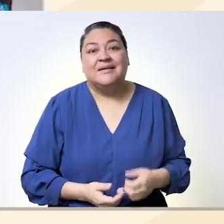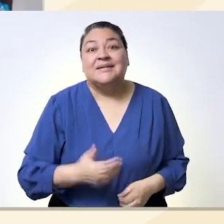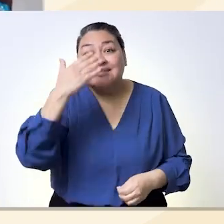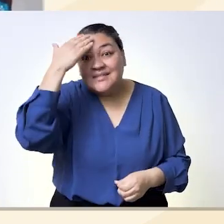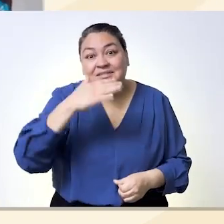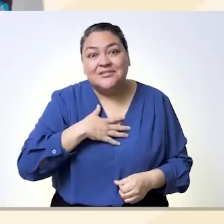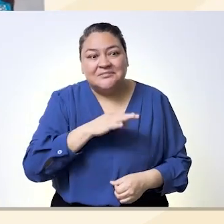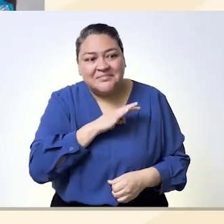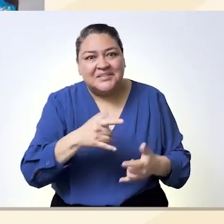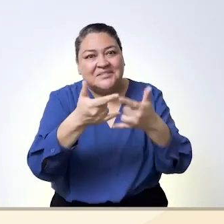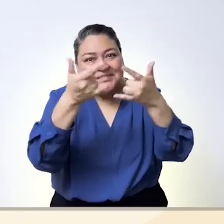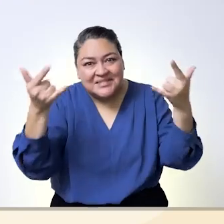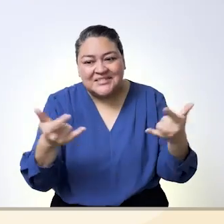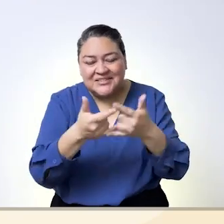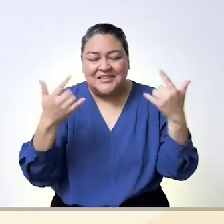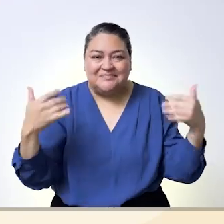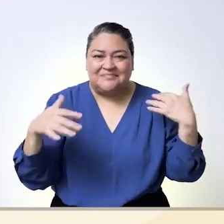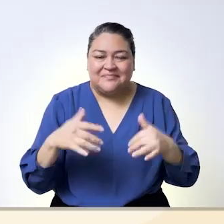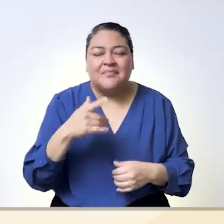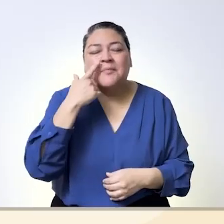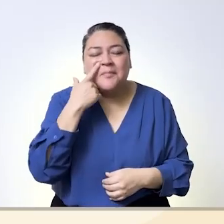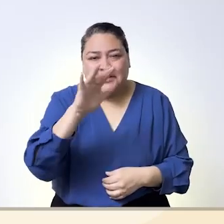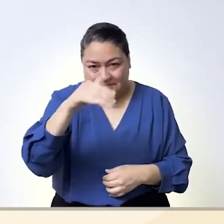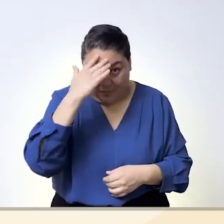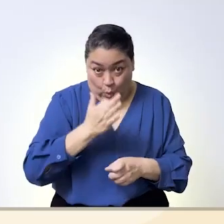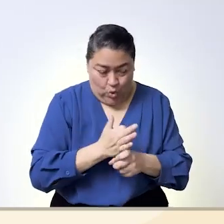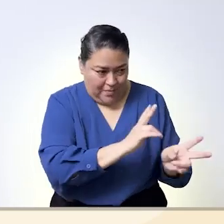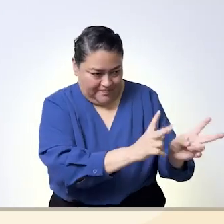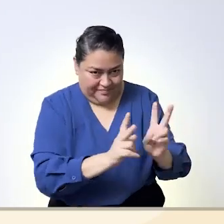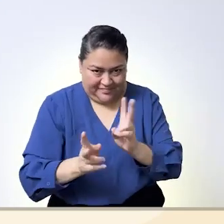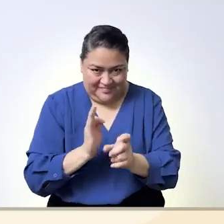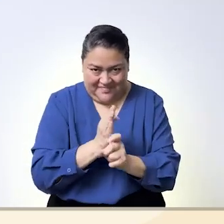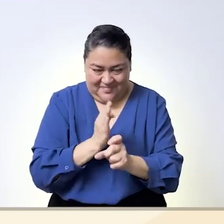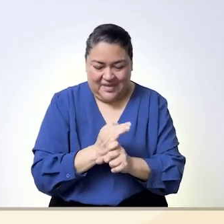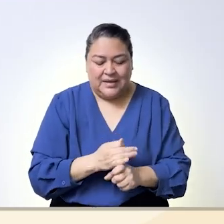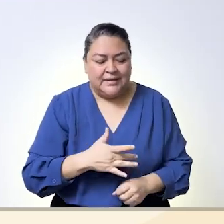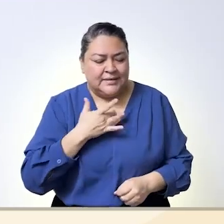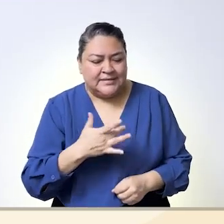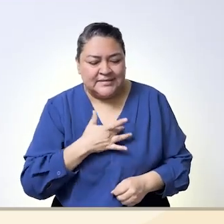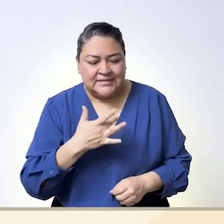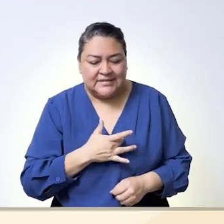contar muchísimas cosas, pero hilándolo un poco de esta conversación que estamos teniendo, creo que